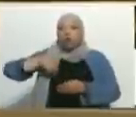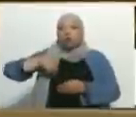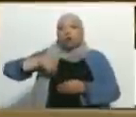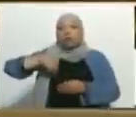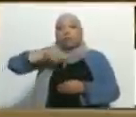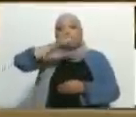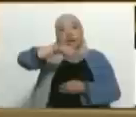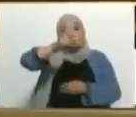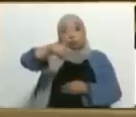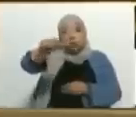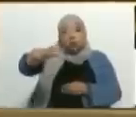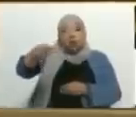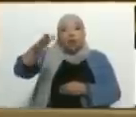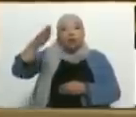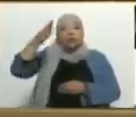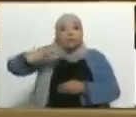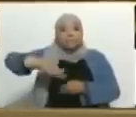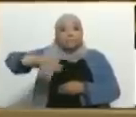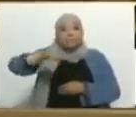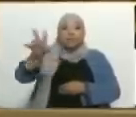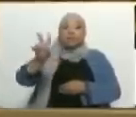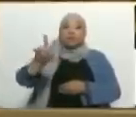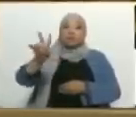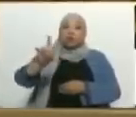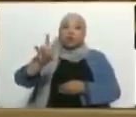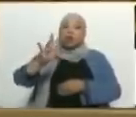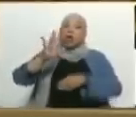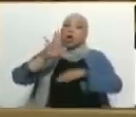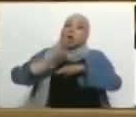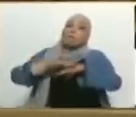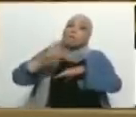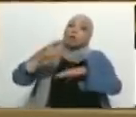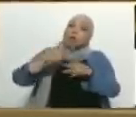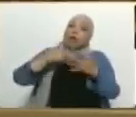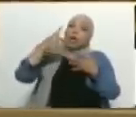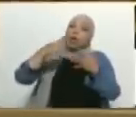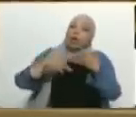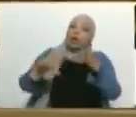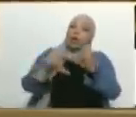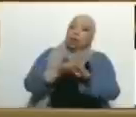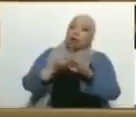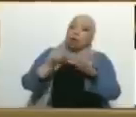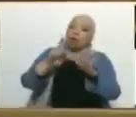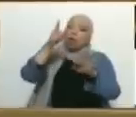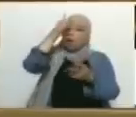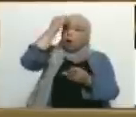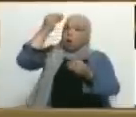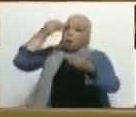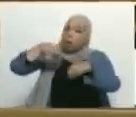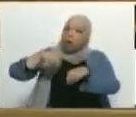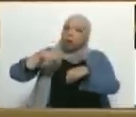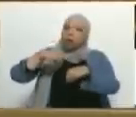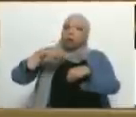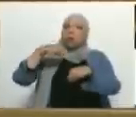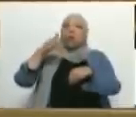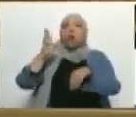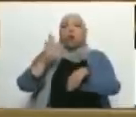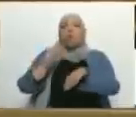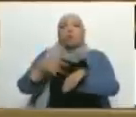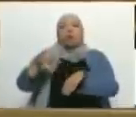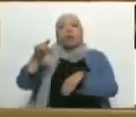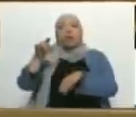las causas de por qué se presenta este proyecto de acuerdo el día de hoy. Creo que es importante y le